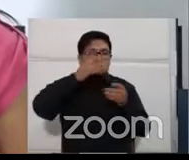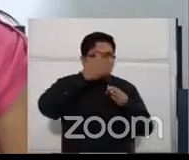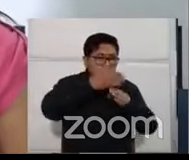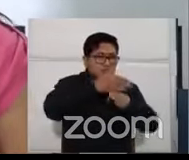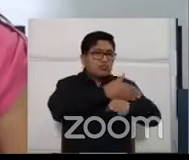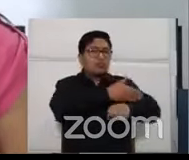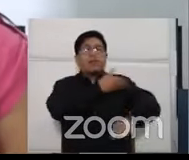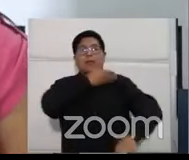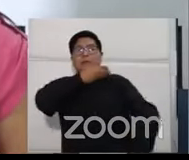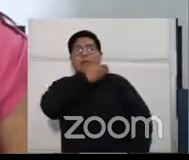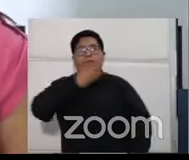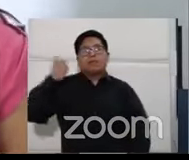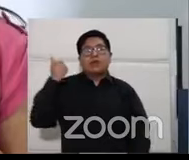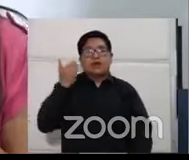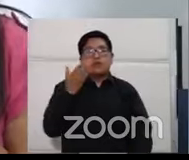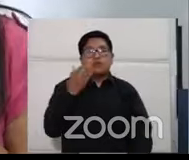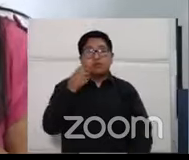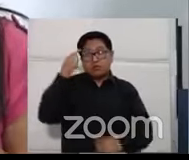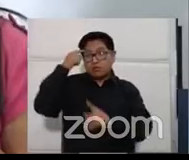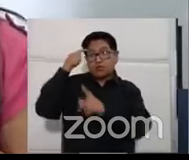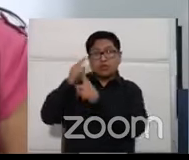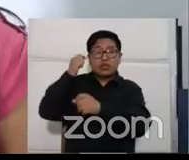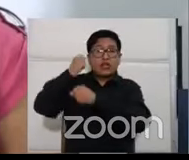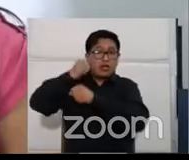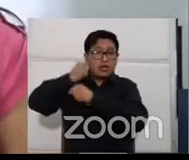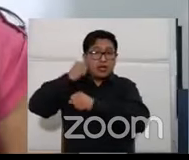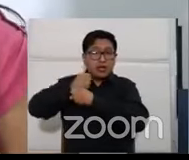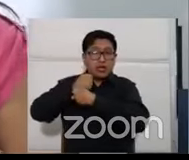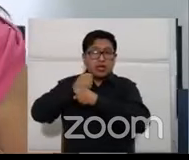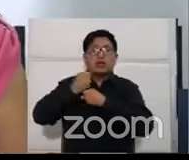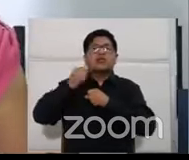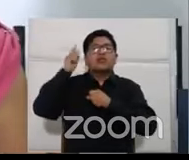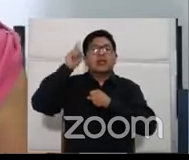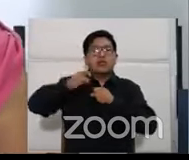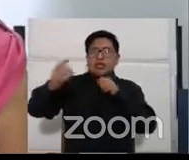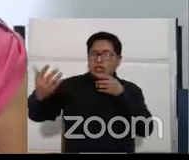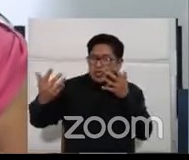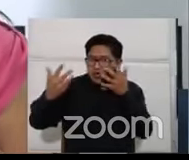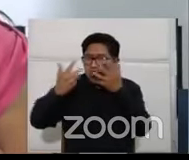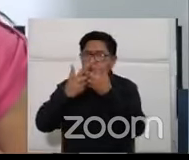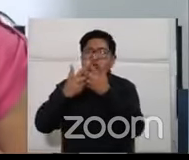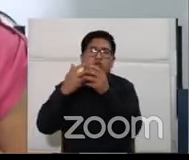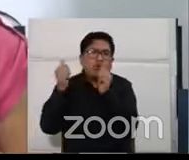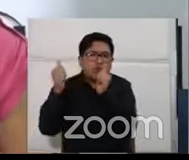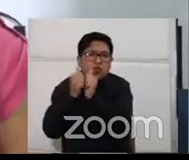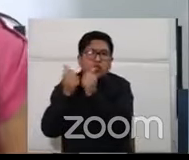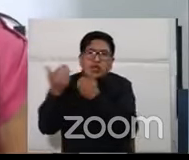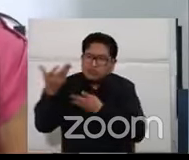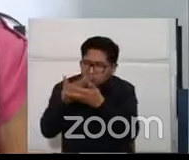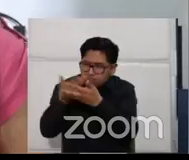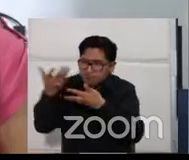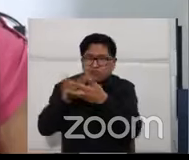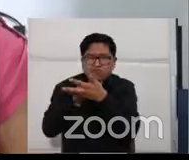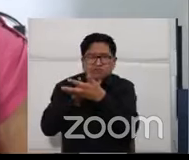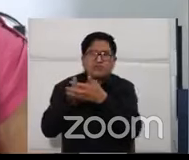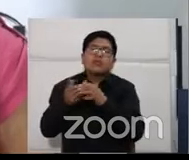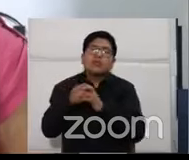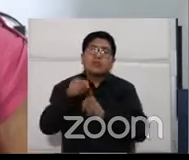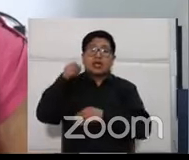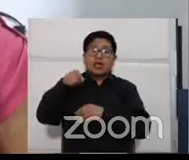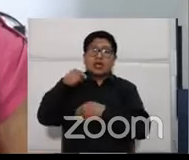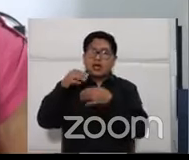solamente trabajar para ustedes sino para trabajar con ustedes y encontrar realmente